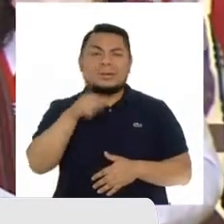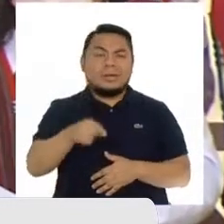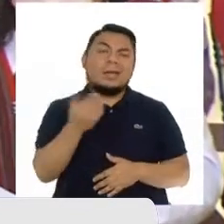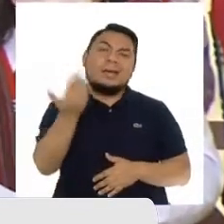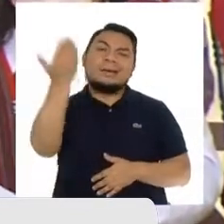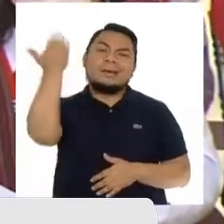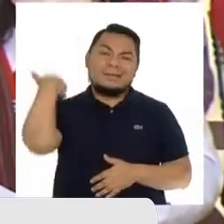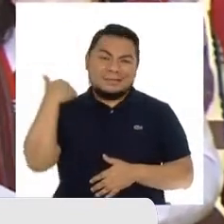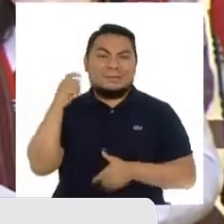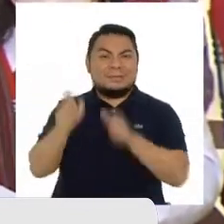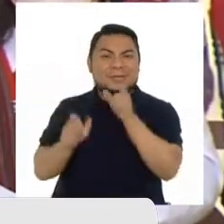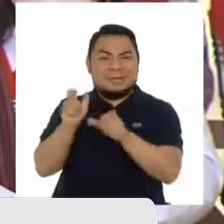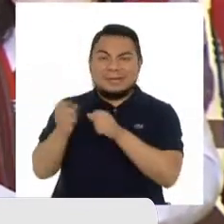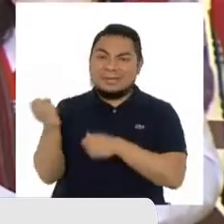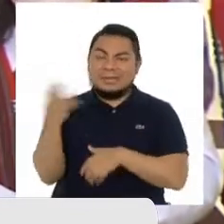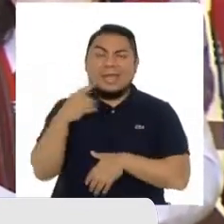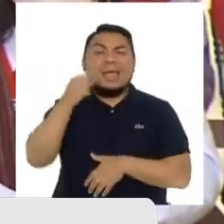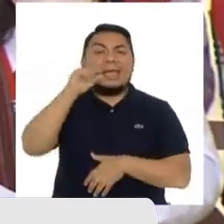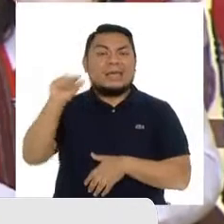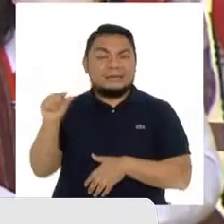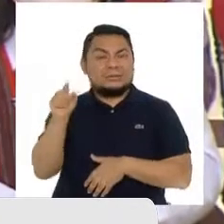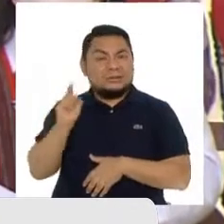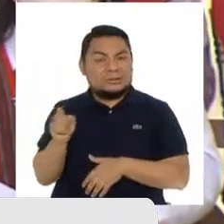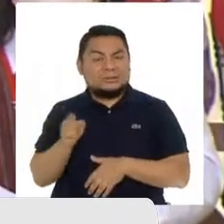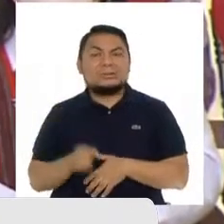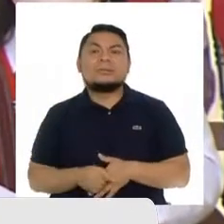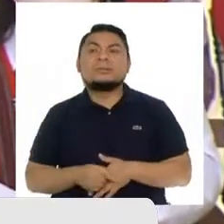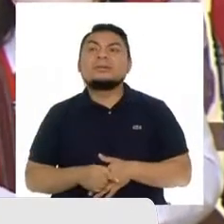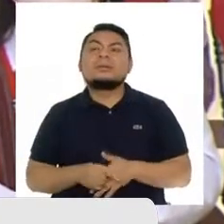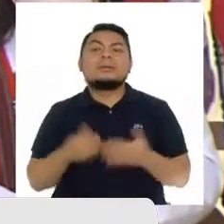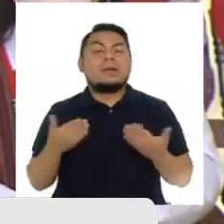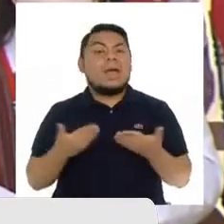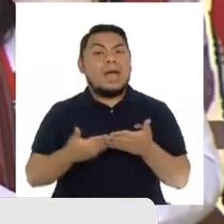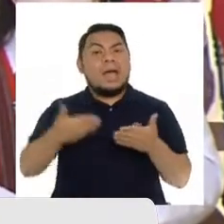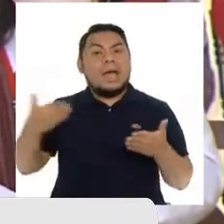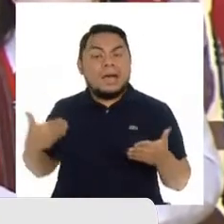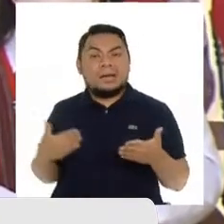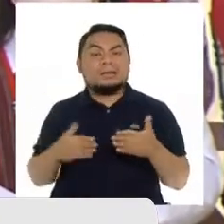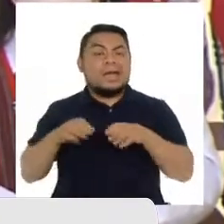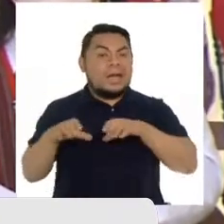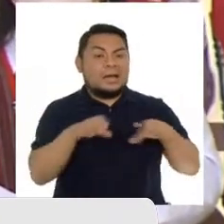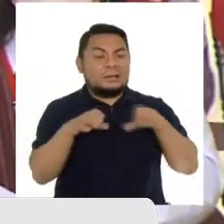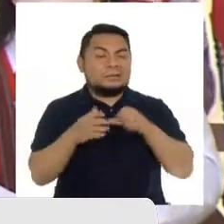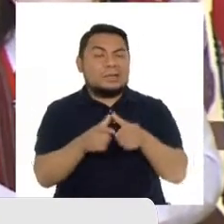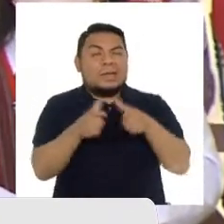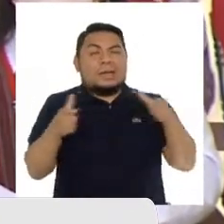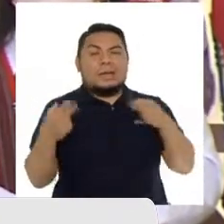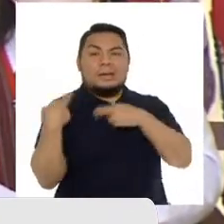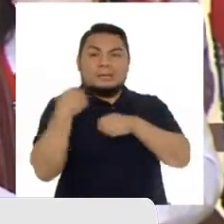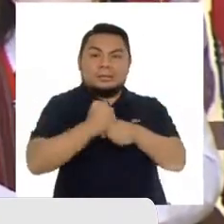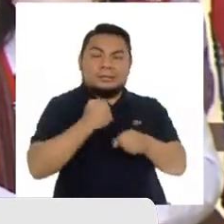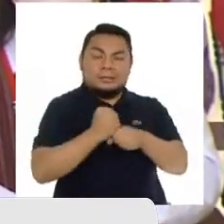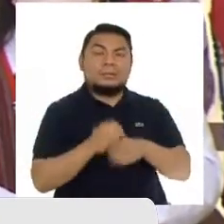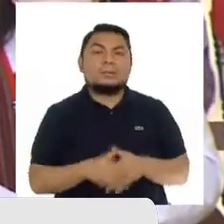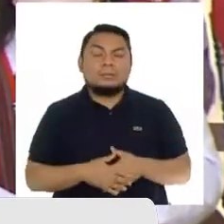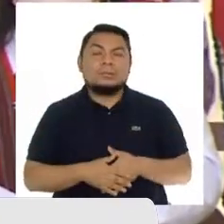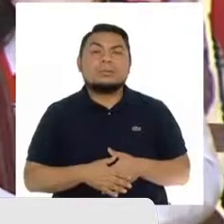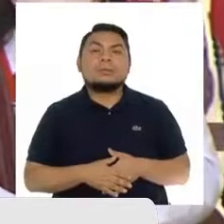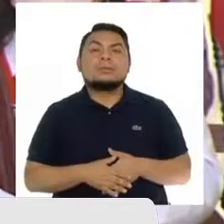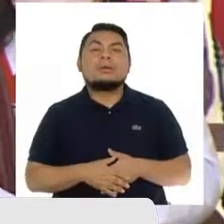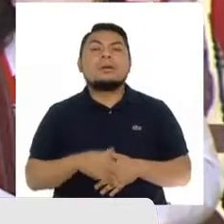antepasados quechuas antes de emprender una gran tarea un